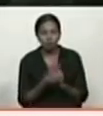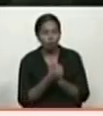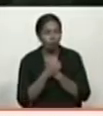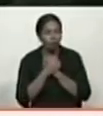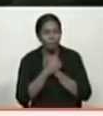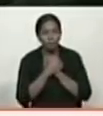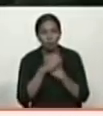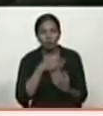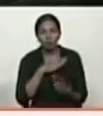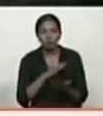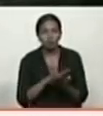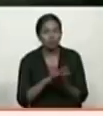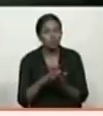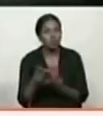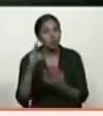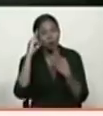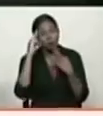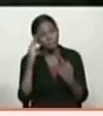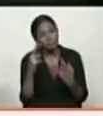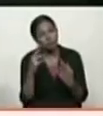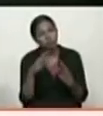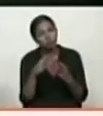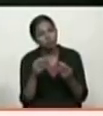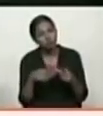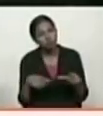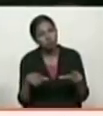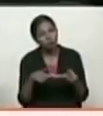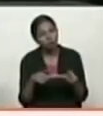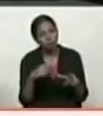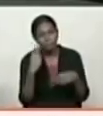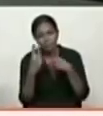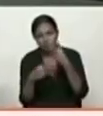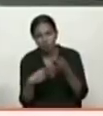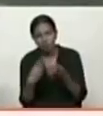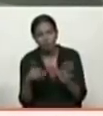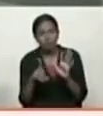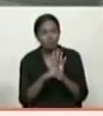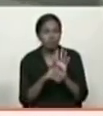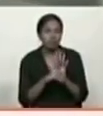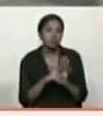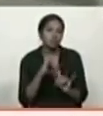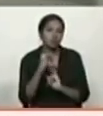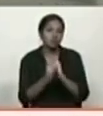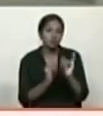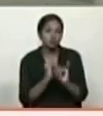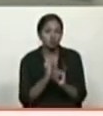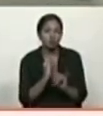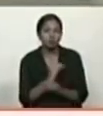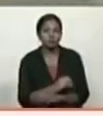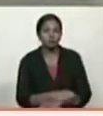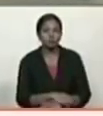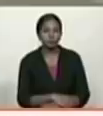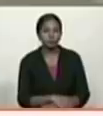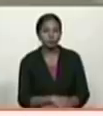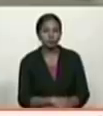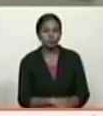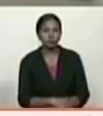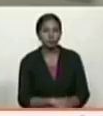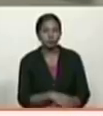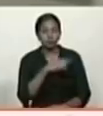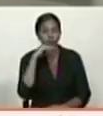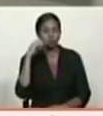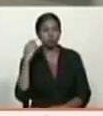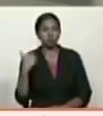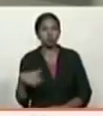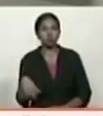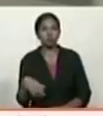solidaridad, con respeto al derecho internacional. En la rueda de negocios de Rusia se